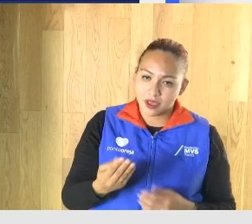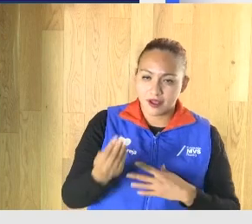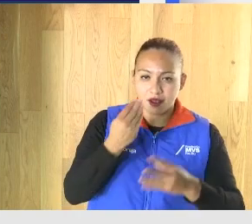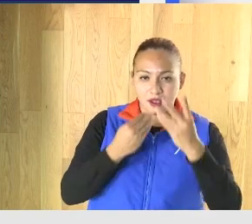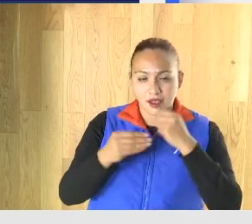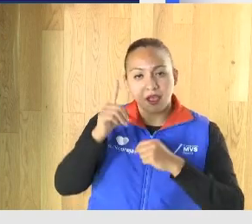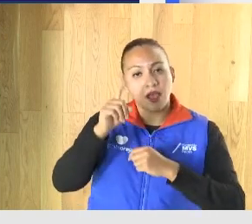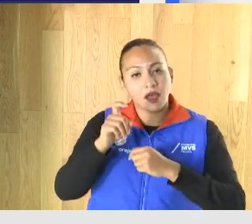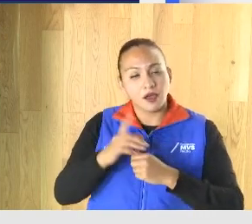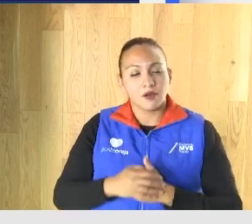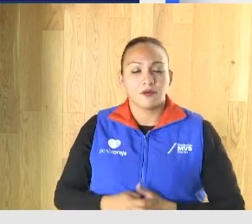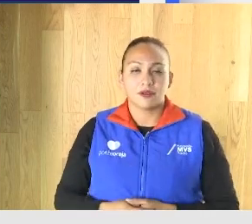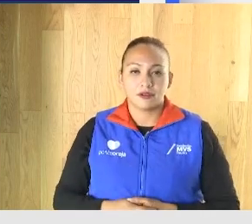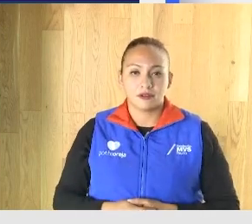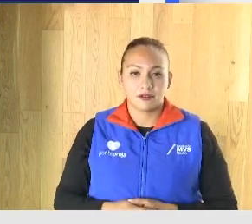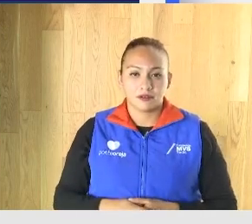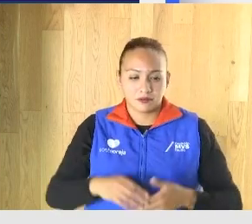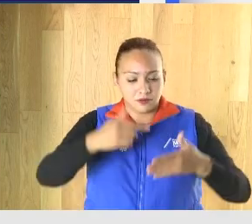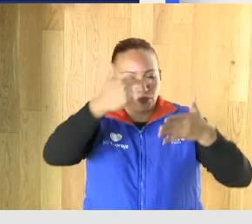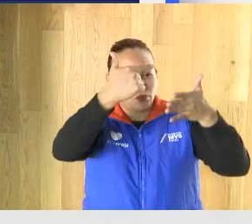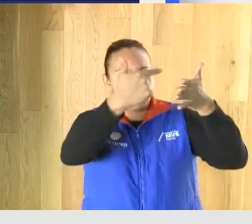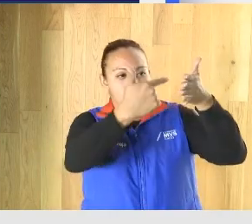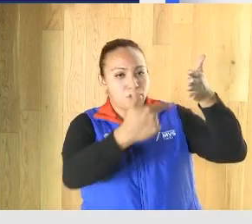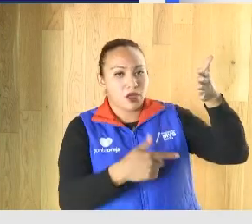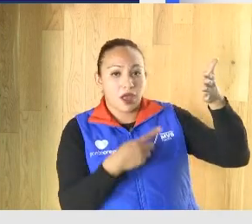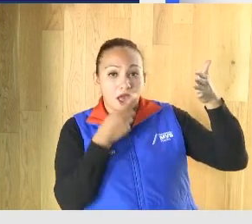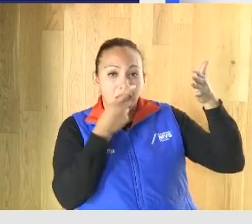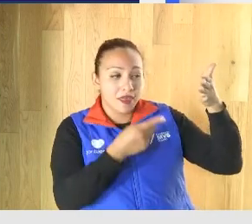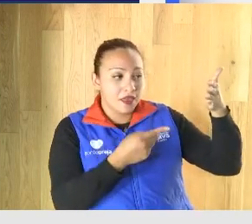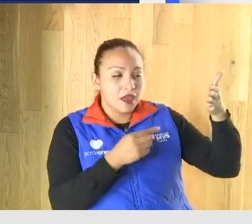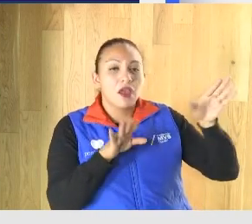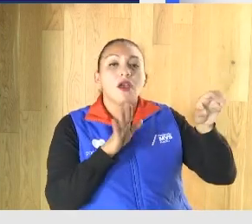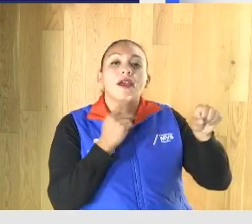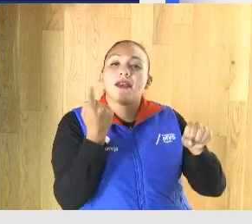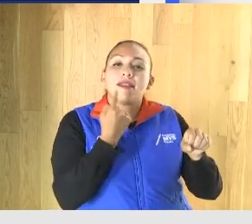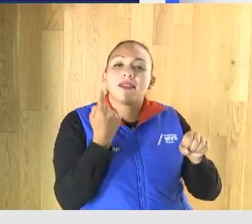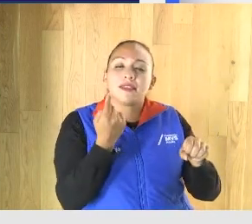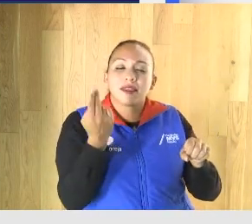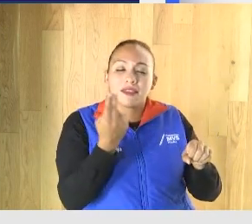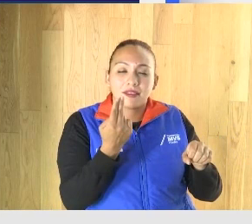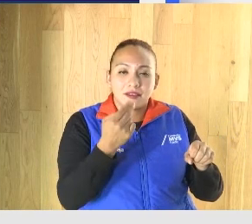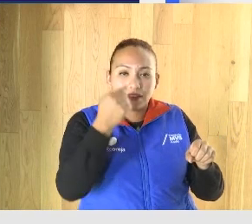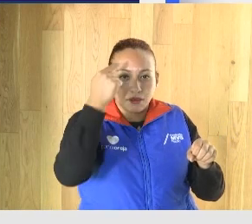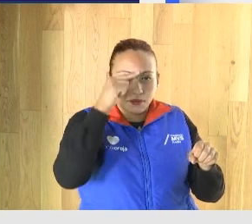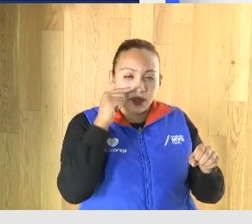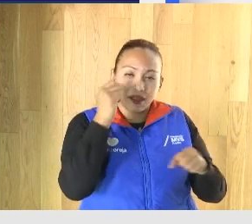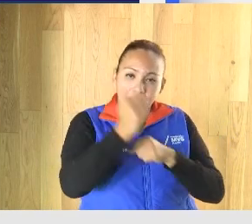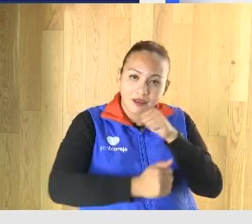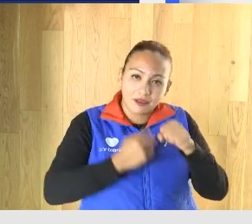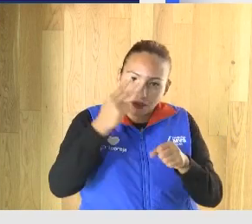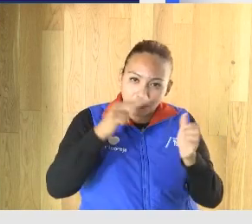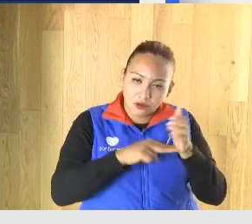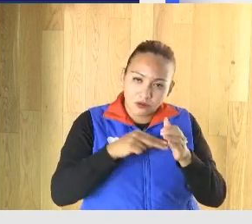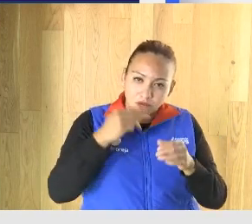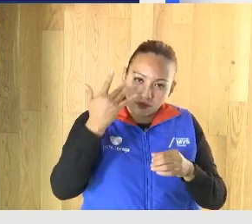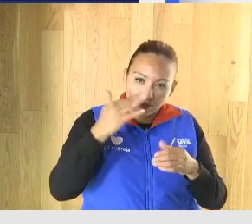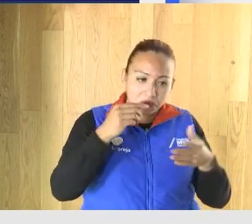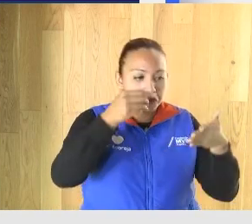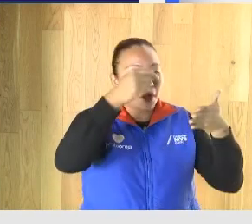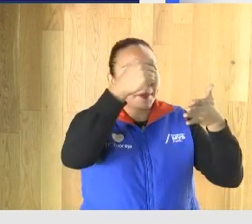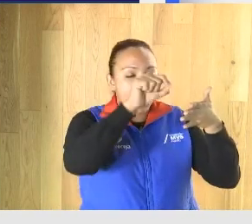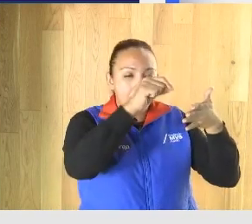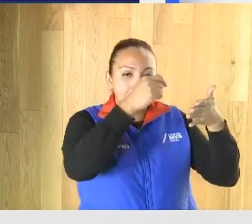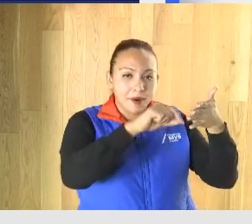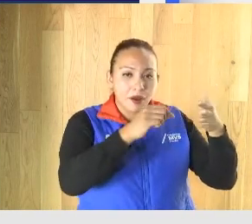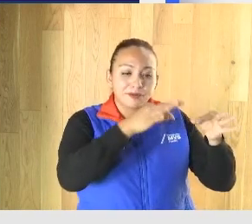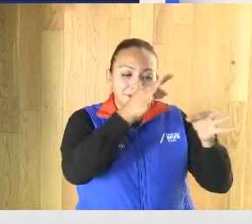alimentación. Y en esta hoja de ruta marca cuáles han de ser los pasos intermedios para que en el 2050 podamos llegar a